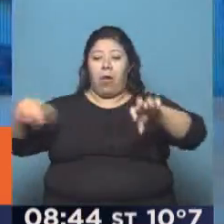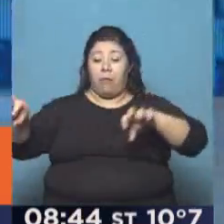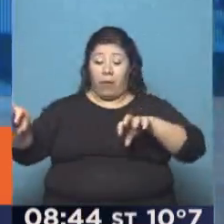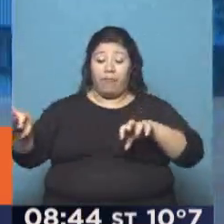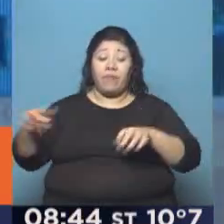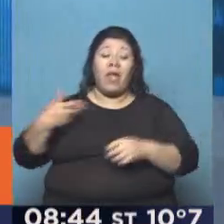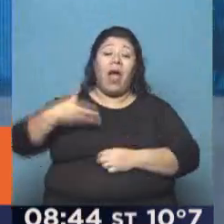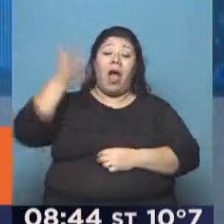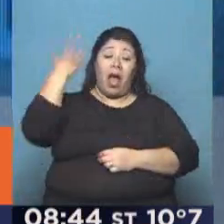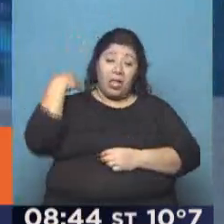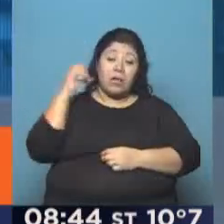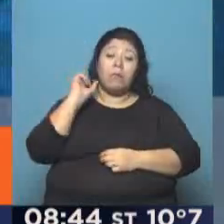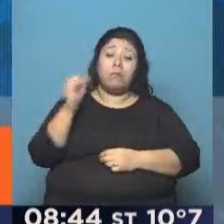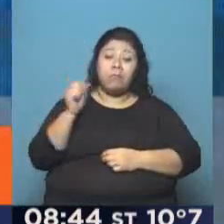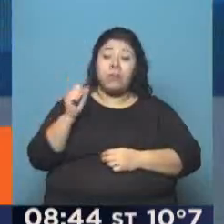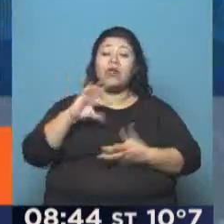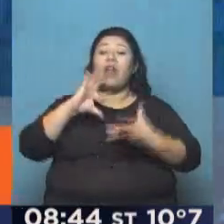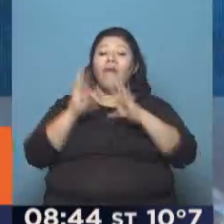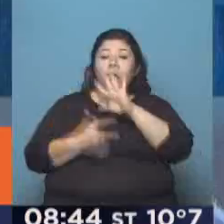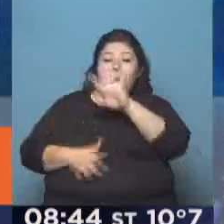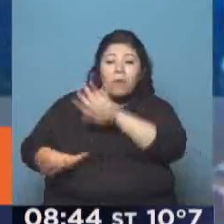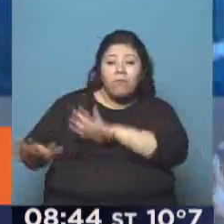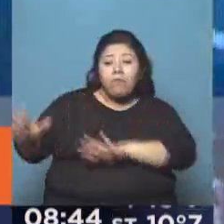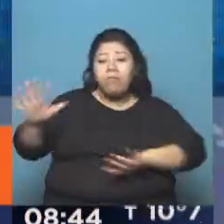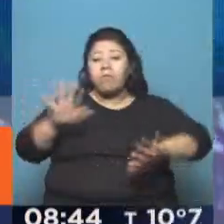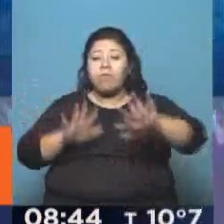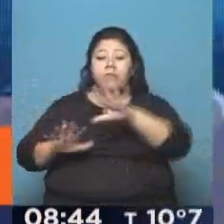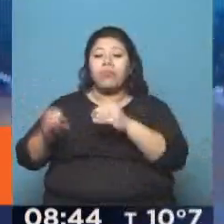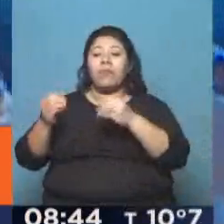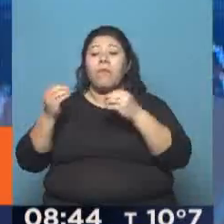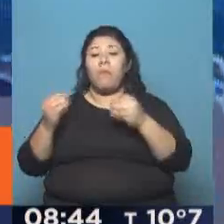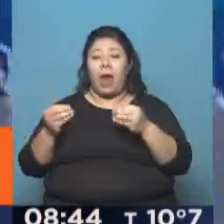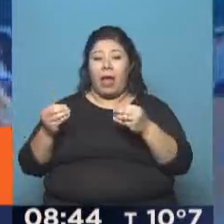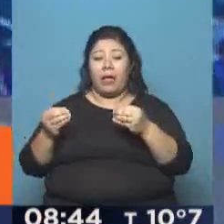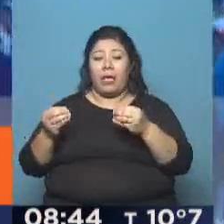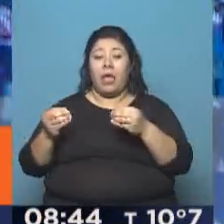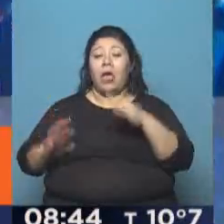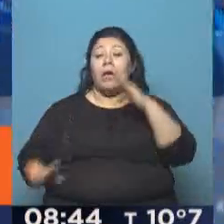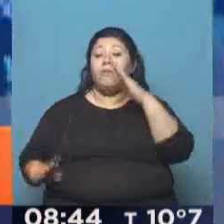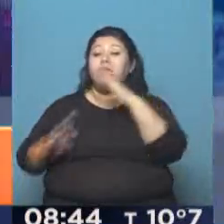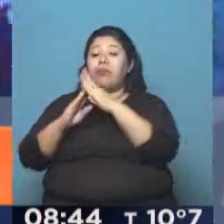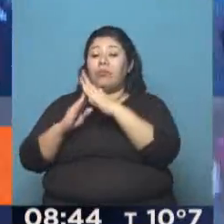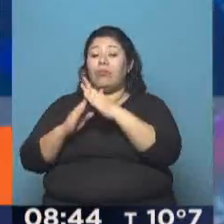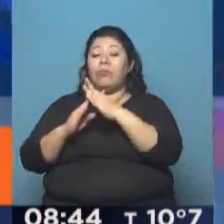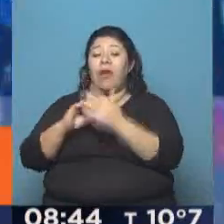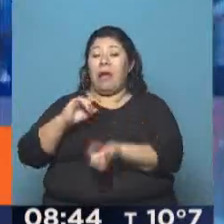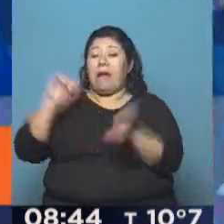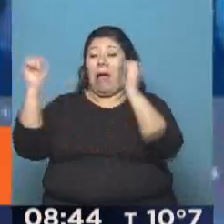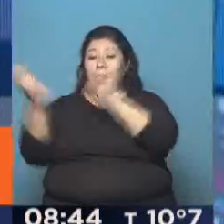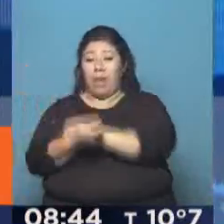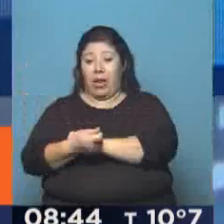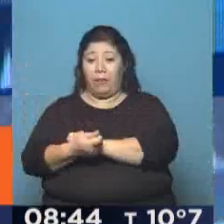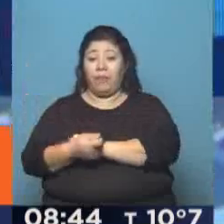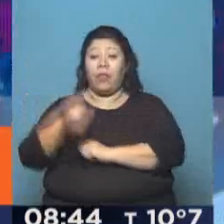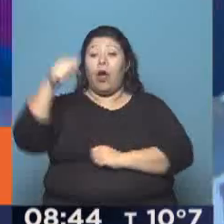en otras oportunidades que es un reacomodamiento que lo que busca es reemplazar liderazgo No ahora hoy es muy notable en